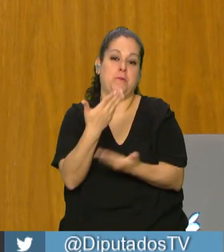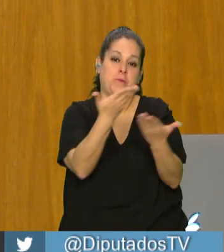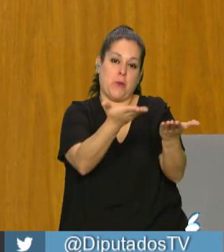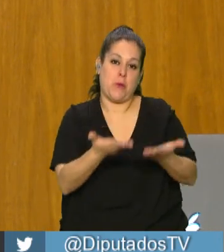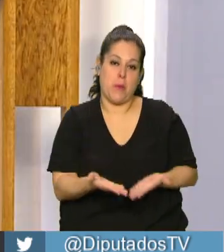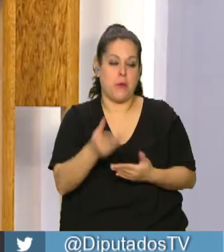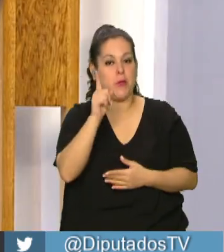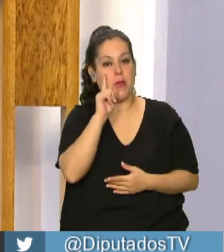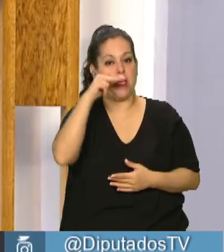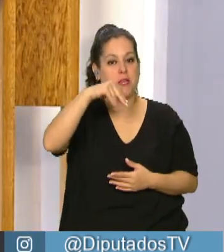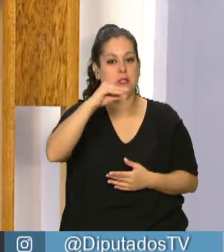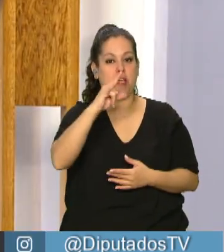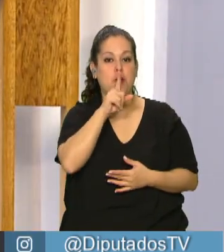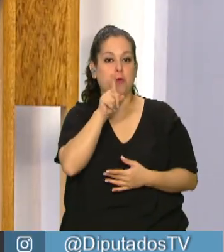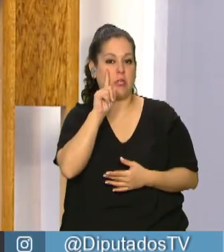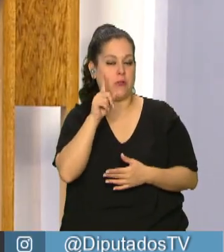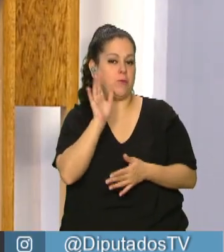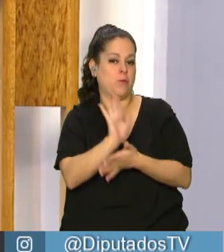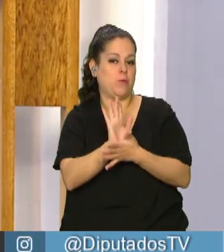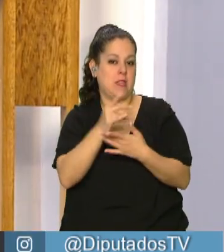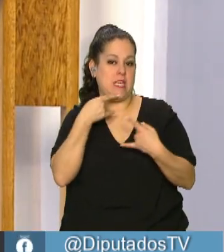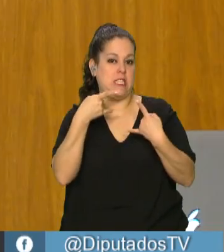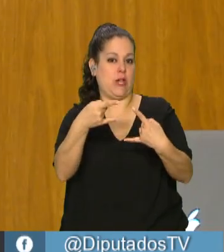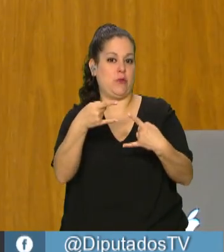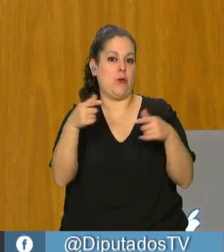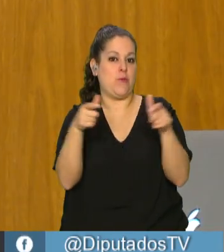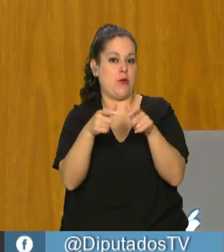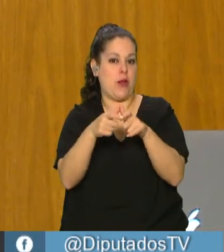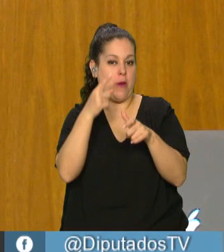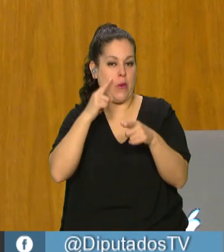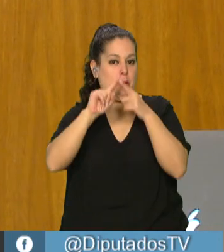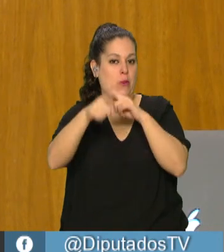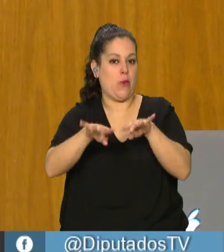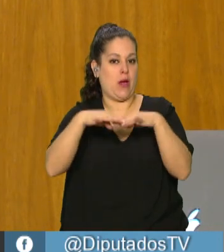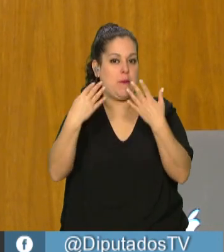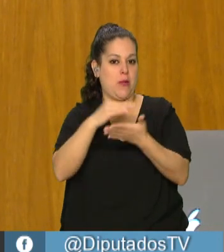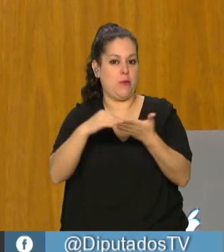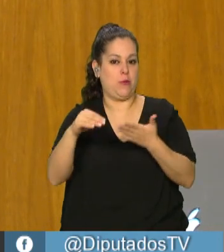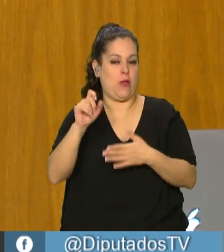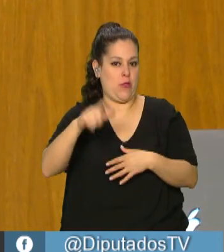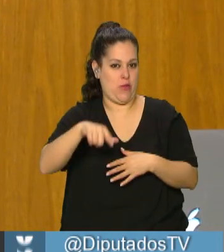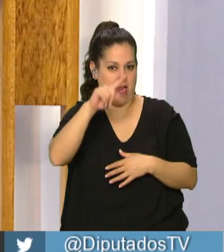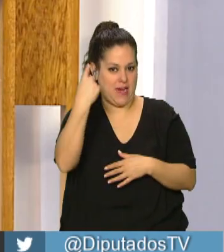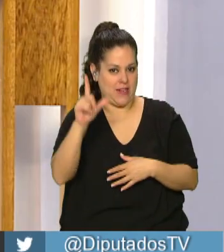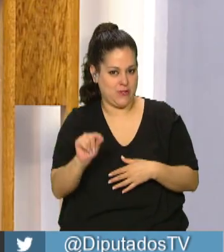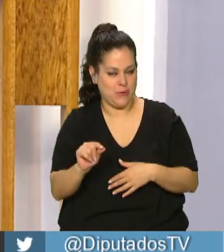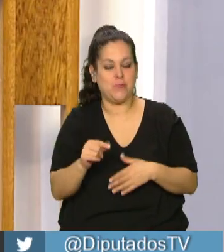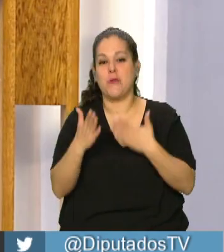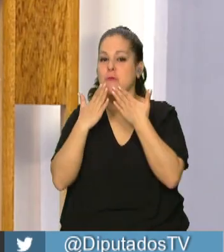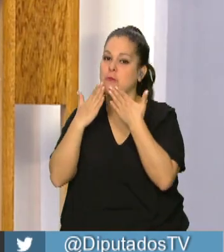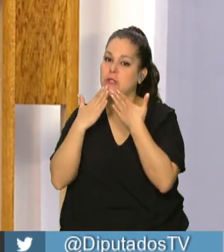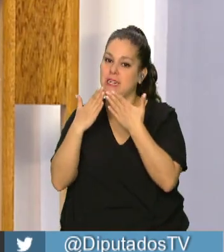muchas gracias por estar aquí en Mirador Parlamentario, este programa que sale en vivo por en la Cámara de Diputados de la Nación. Muchas gracias, Amanda.